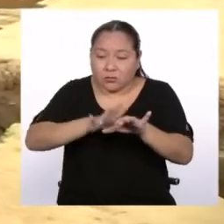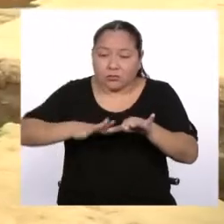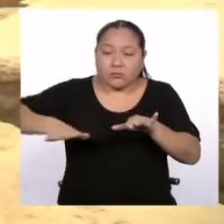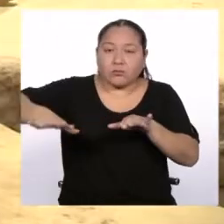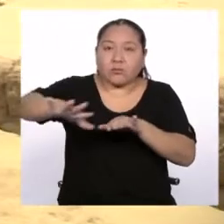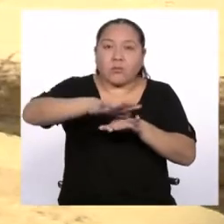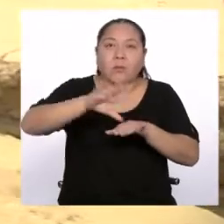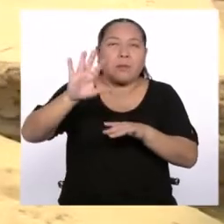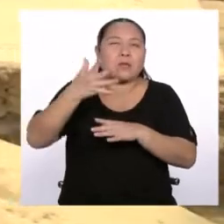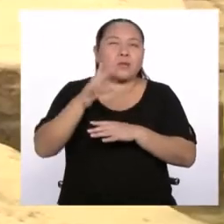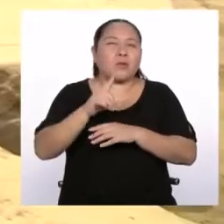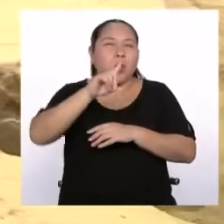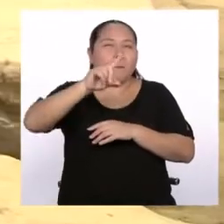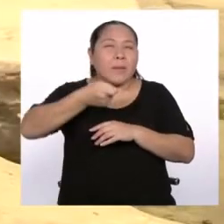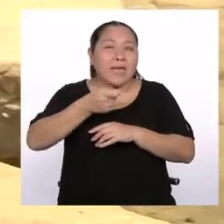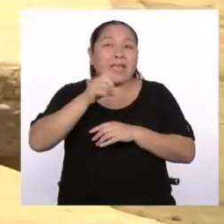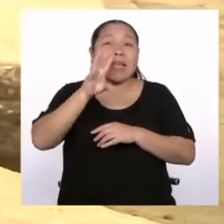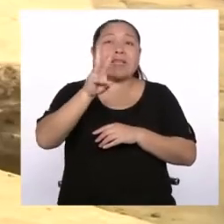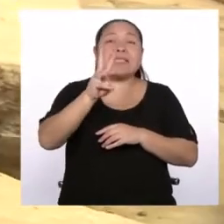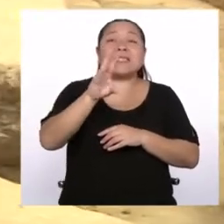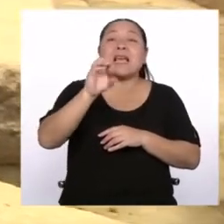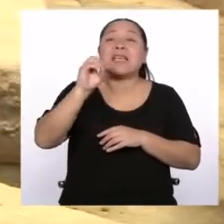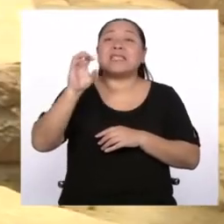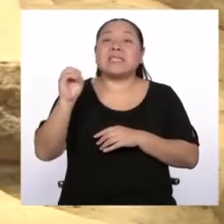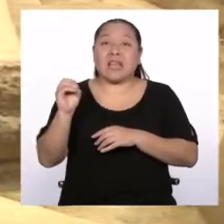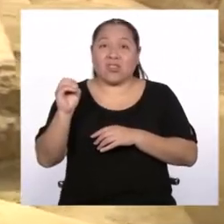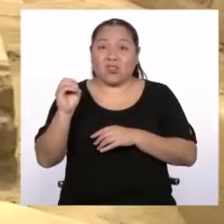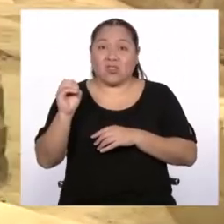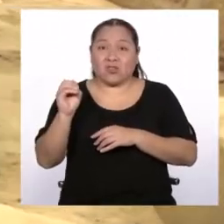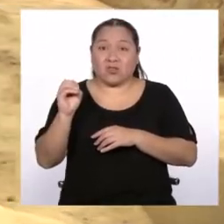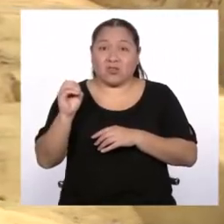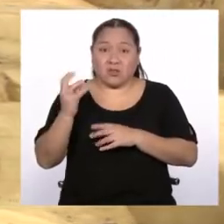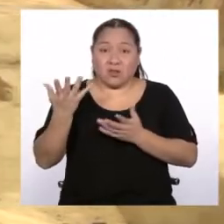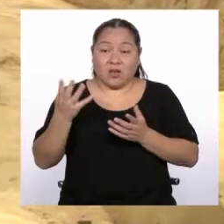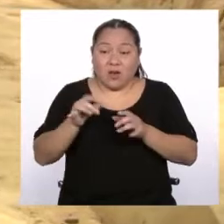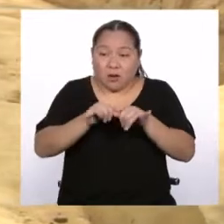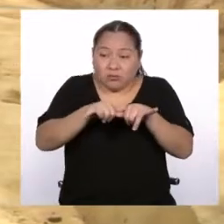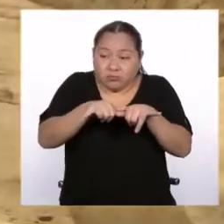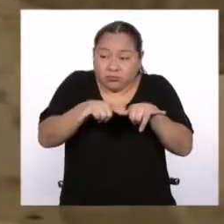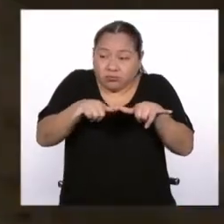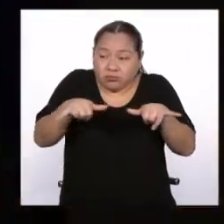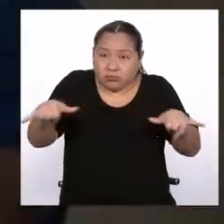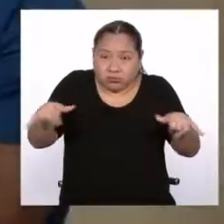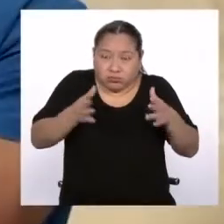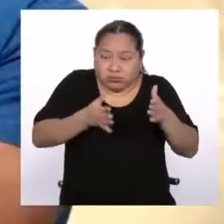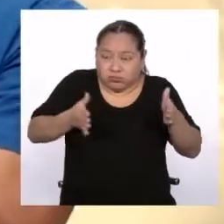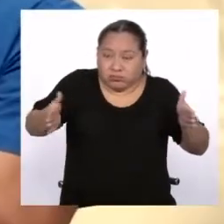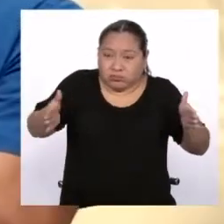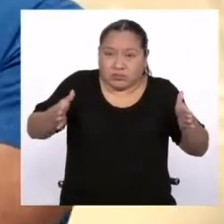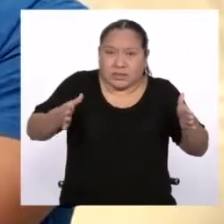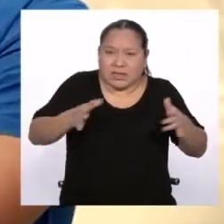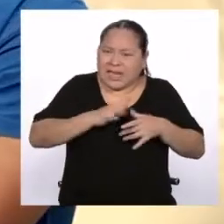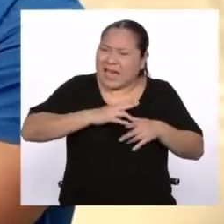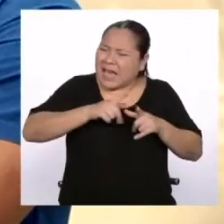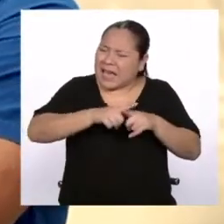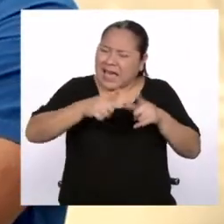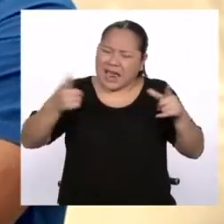de 1.600 metros, o sea, 1,600 kilómetros en su eje principal, o sea, es una gran